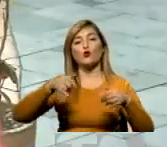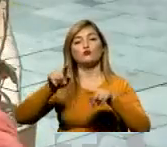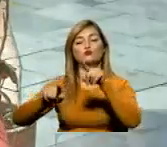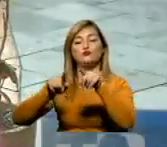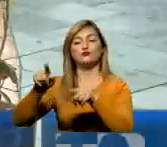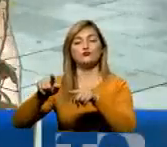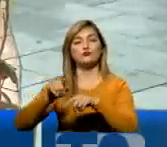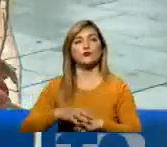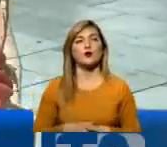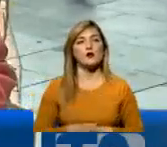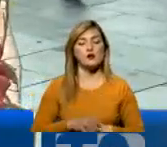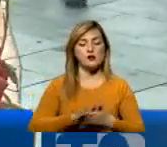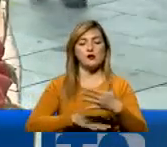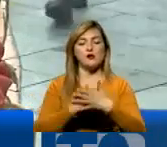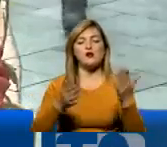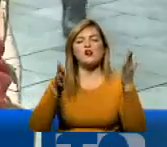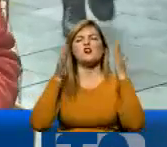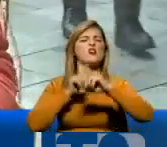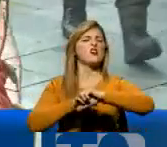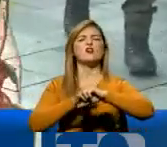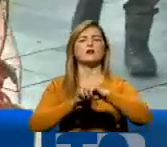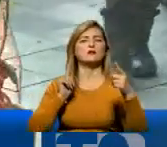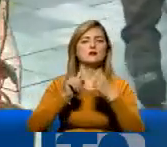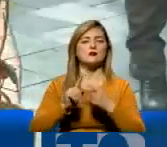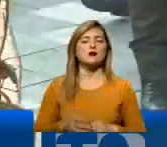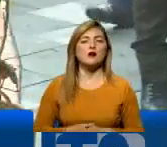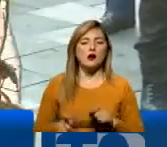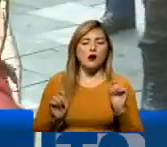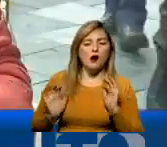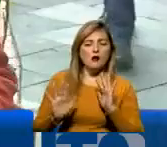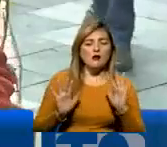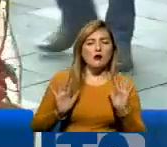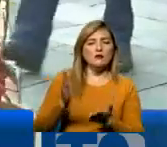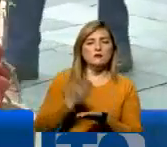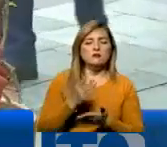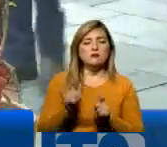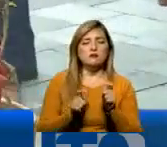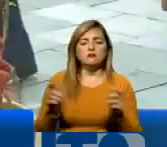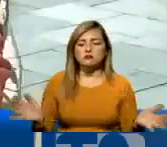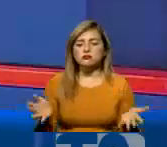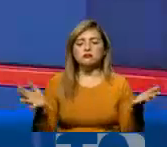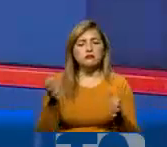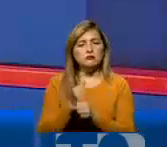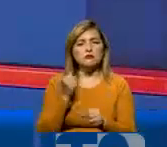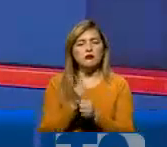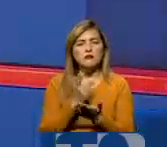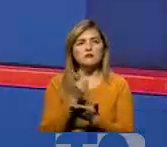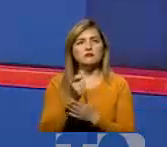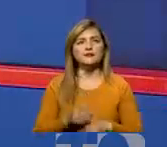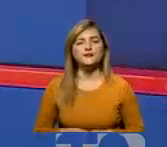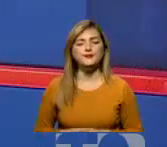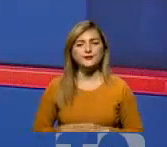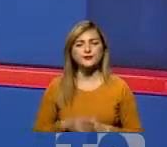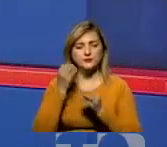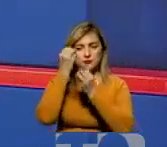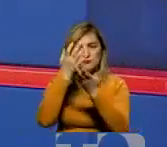comerciales extendieron también sus horarios de atención para evitar aglomeraciones e incentivar a que las personas realicen sus compras. Con